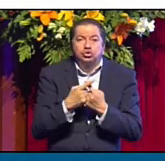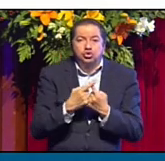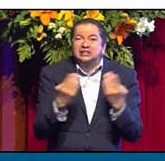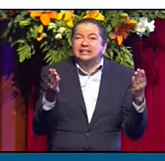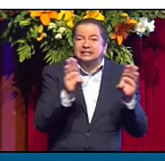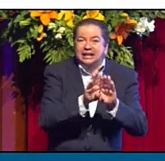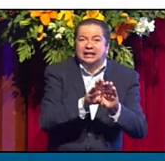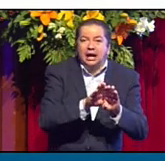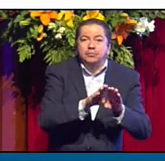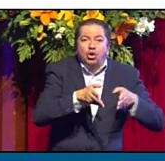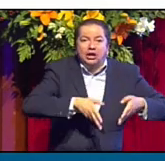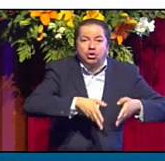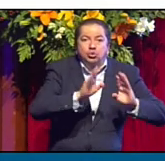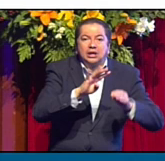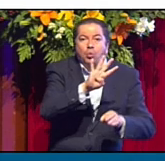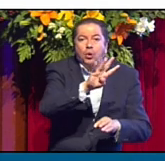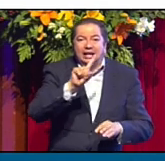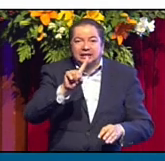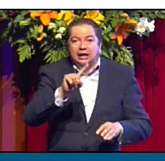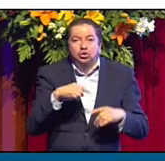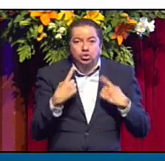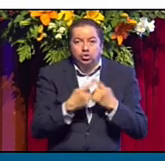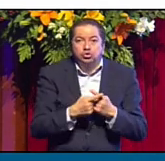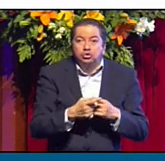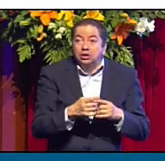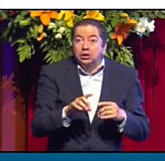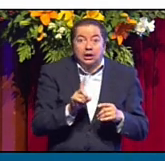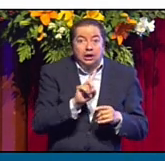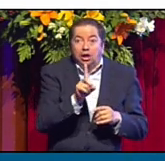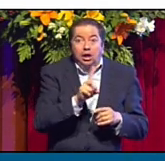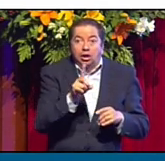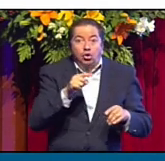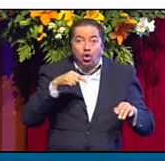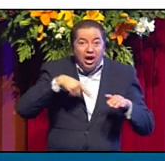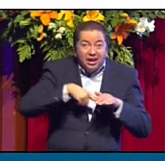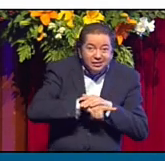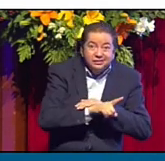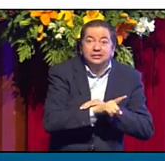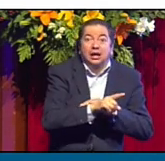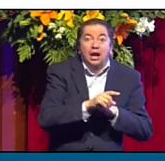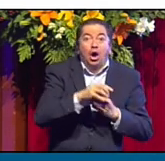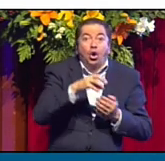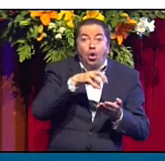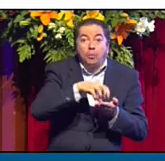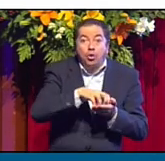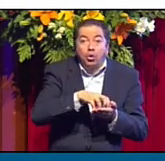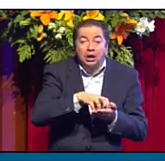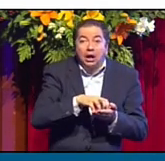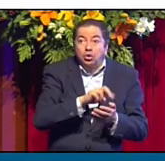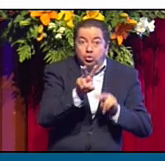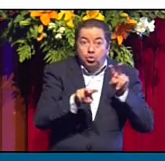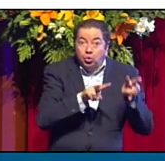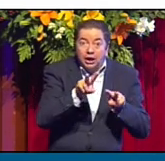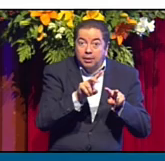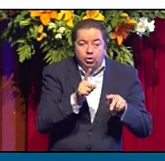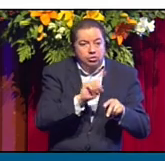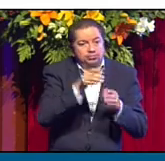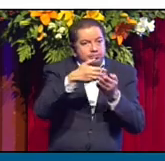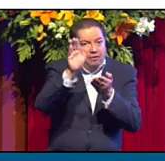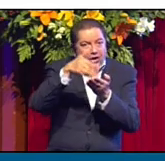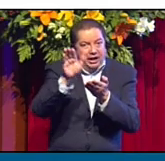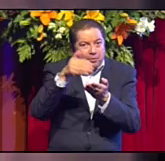casi 9 meses y no dejamos entrar a las personas que no fueran de nuestra comuna. Viene a hacer turismo. Que para afuera que va,